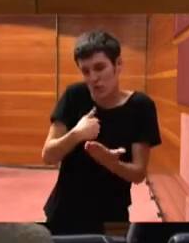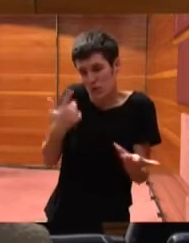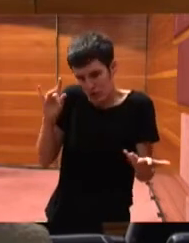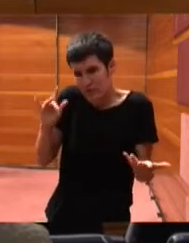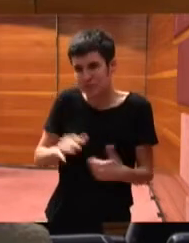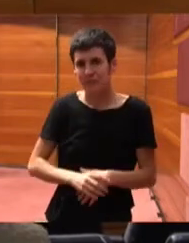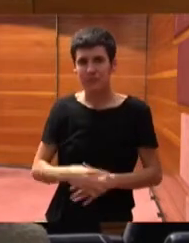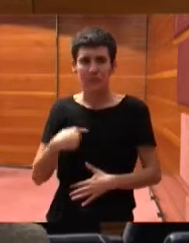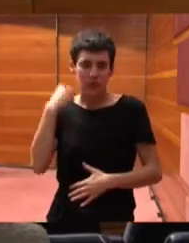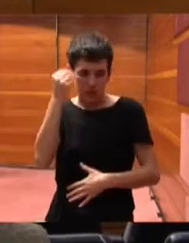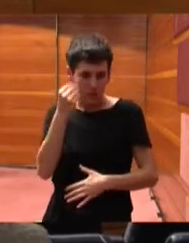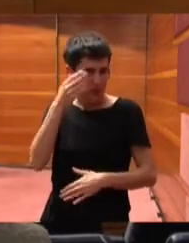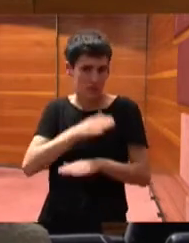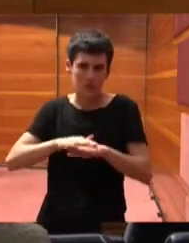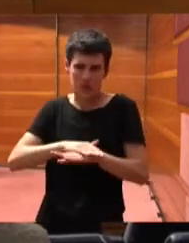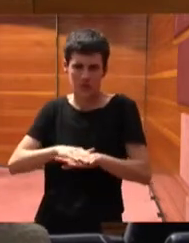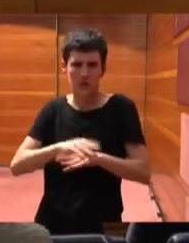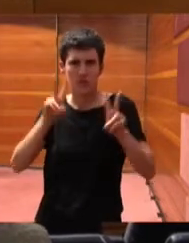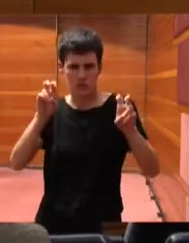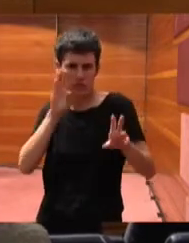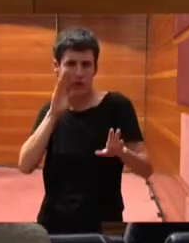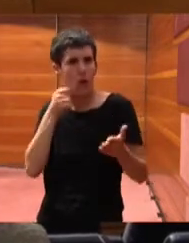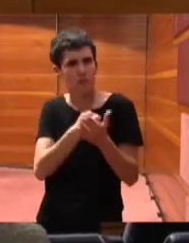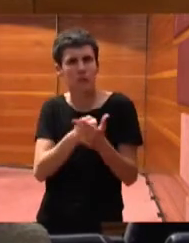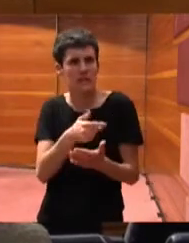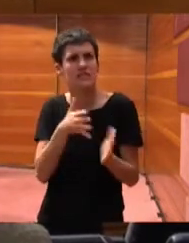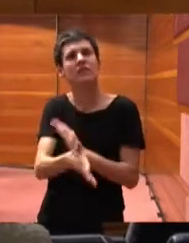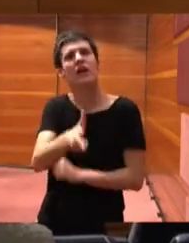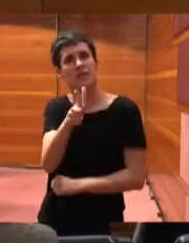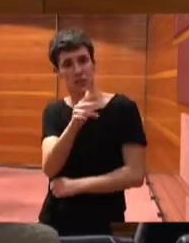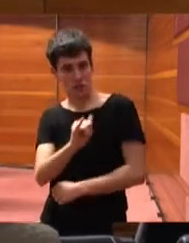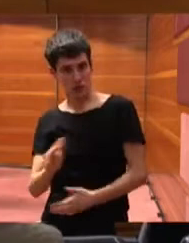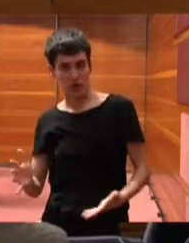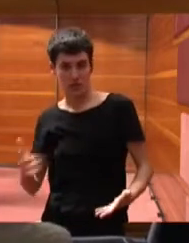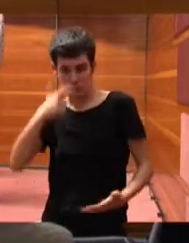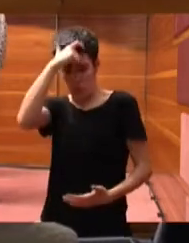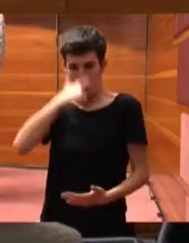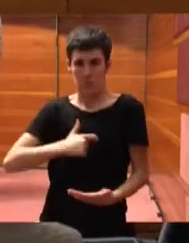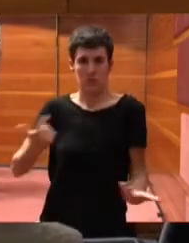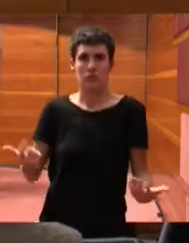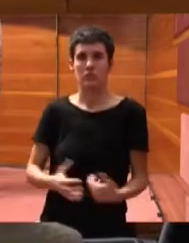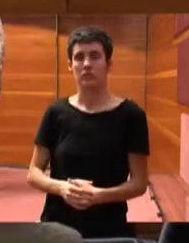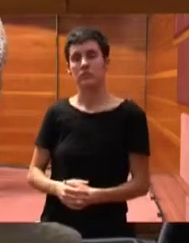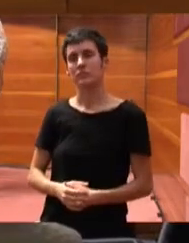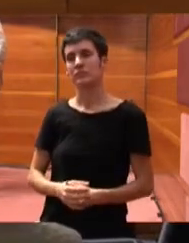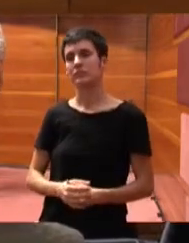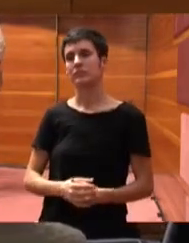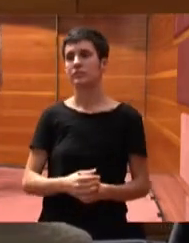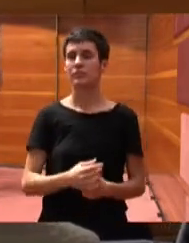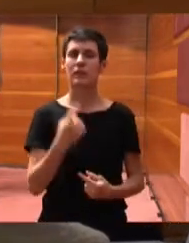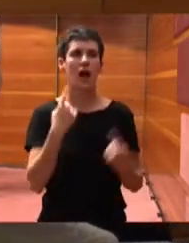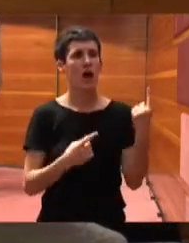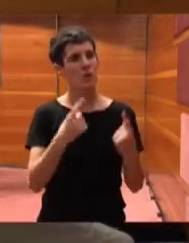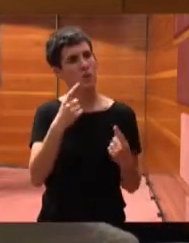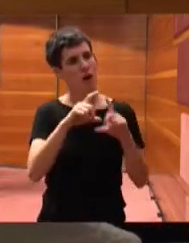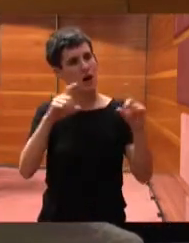creo que es básico, o que es un derecho, vamos, ciudadano. Uh-huh. ¿Hay alguna administración